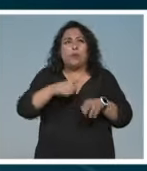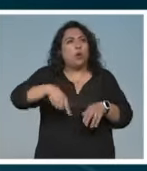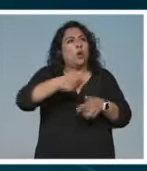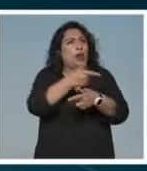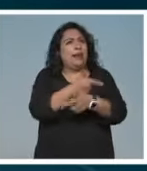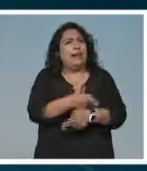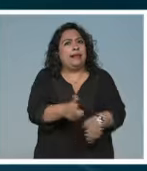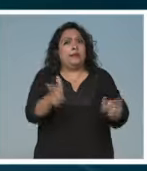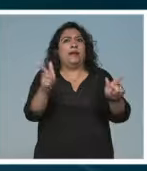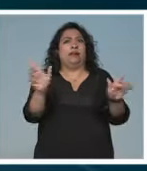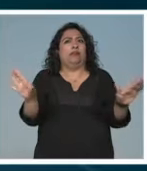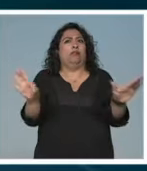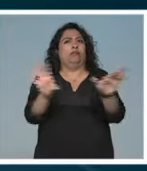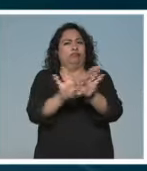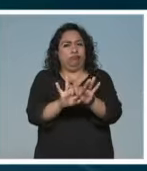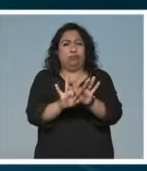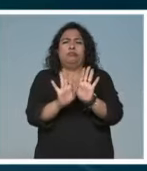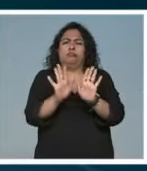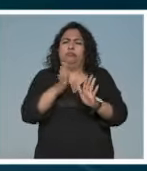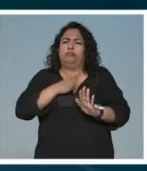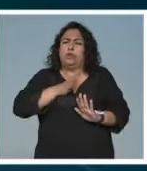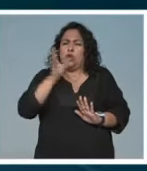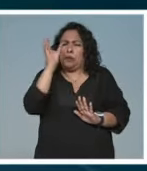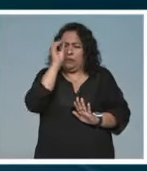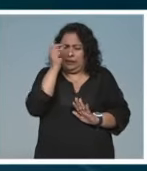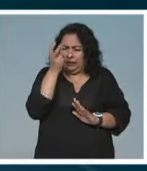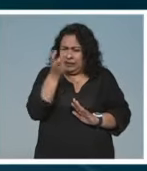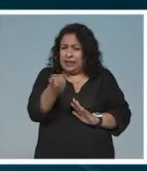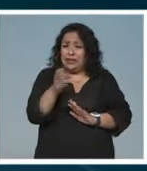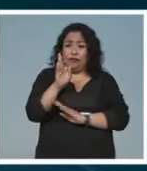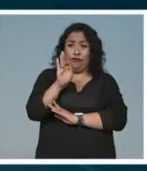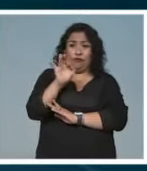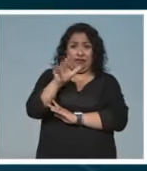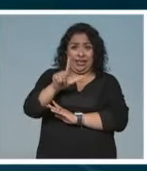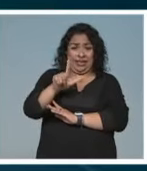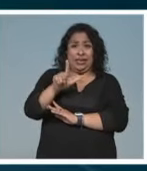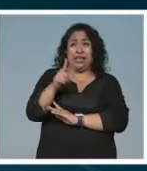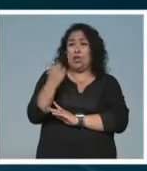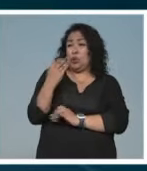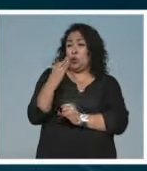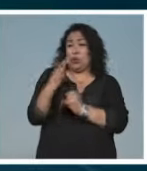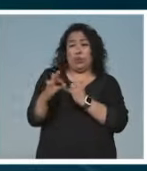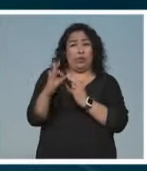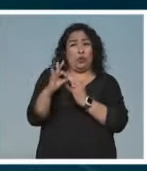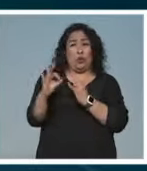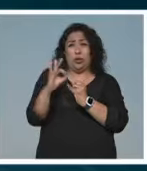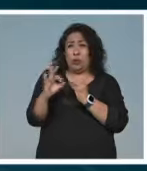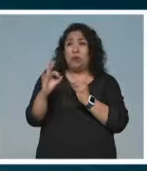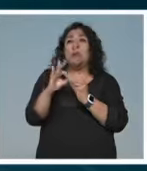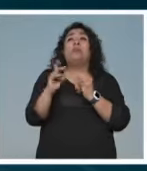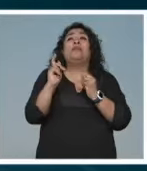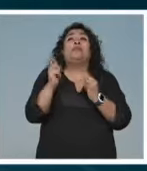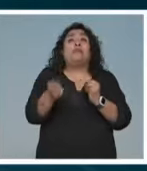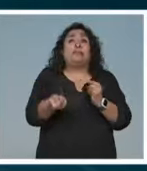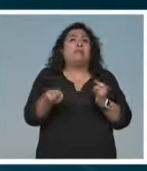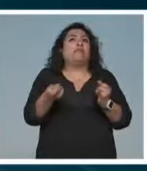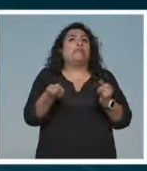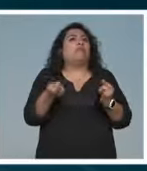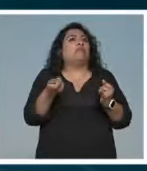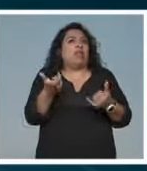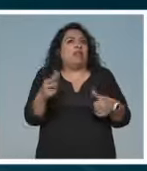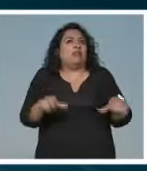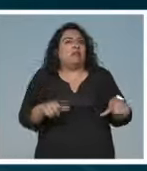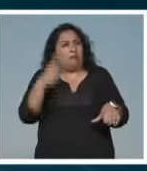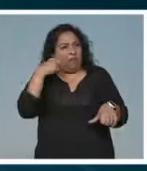libertad. Y yo creo que en ese sentido la FIL, en última instancia, es un ejercicio